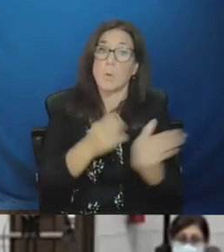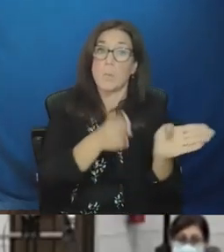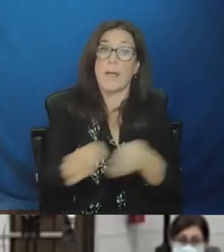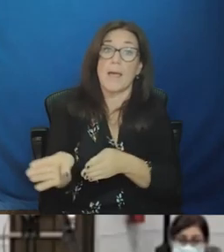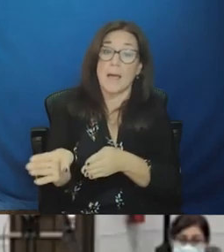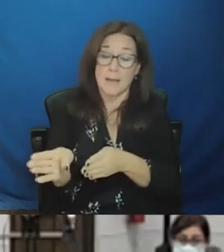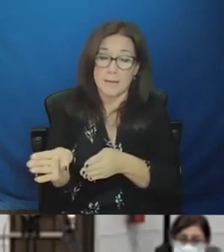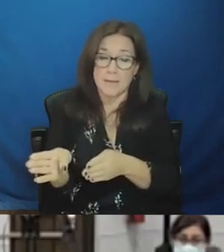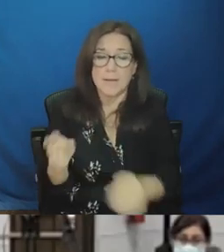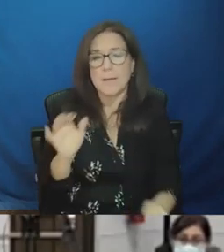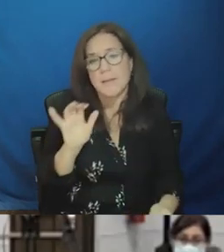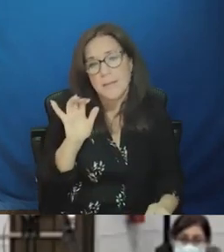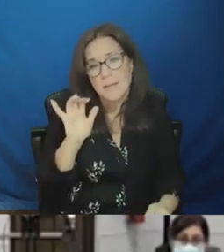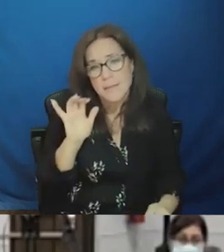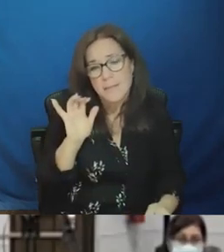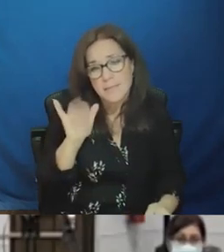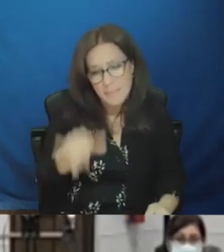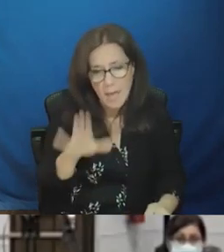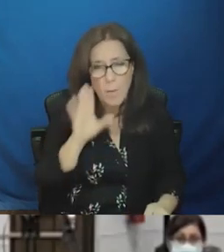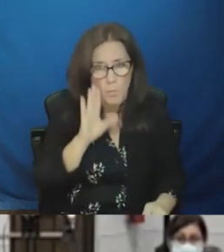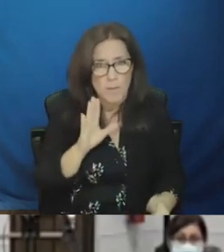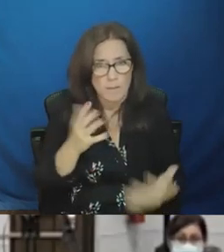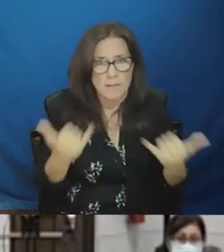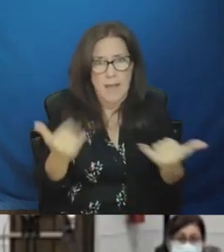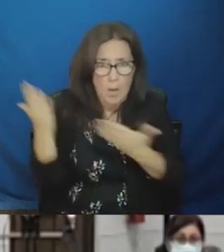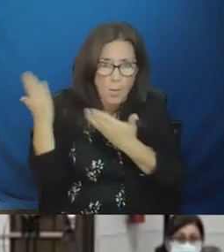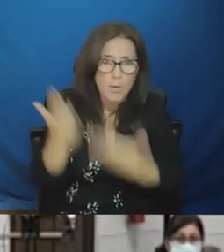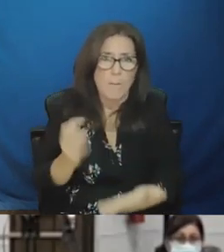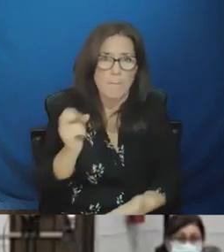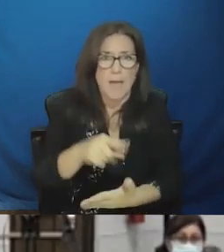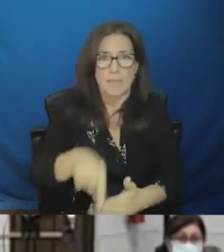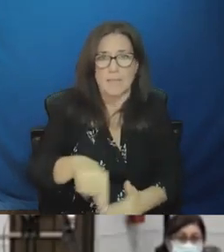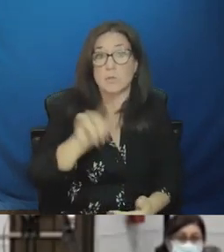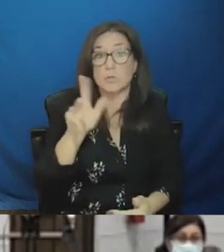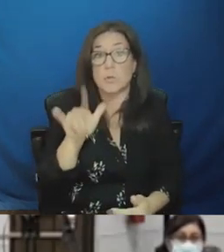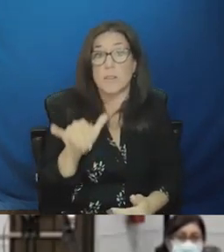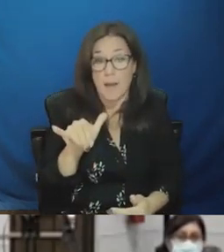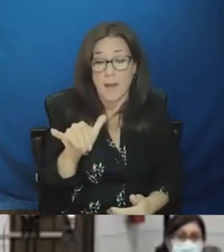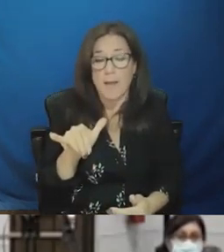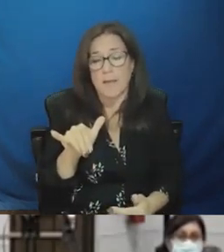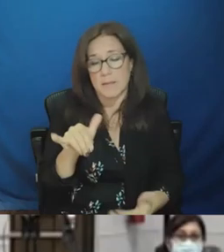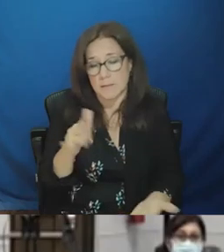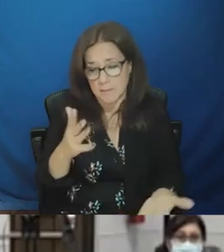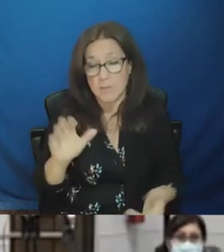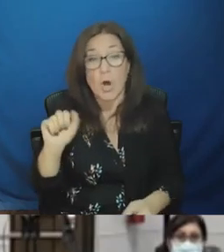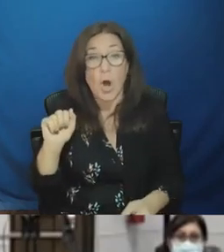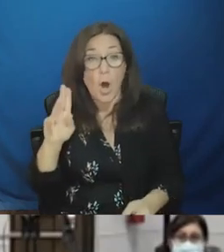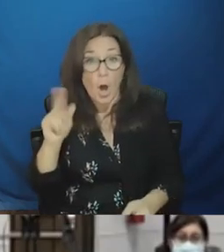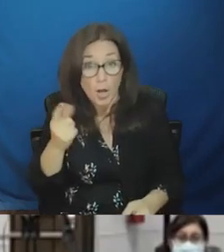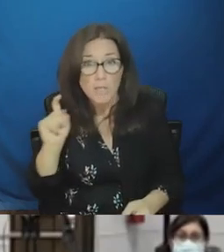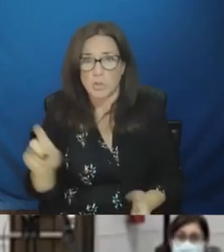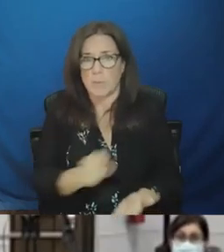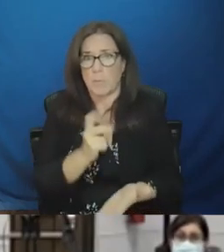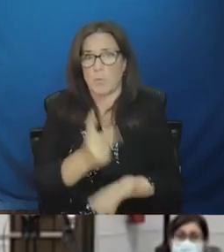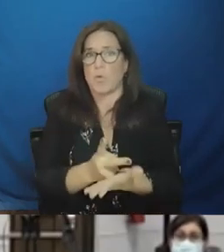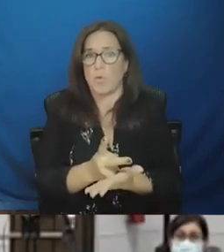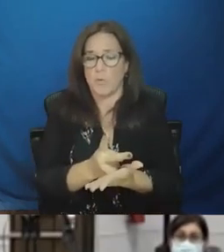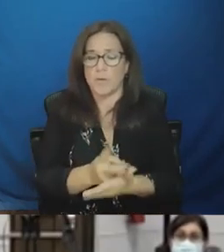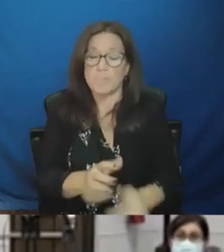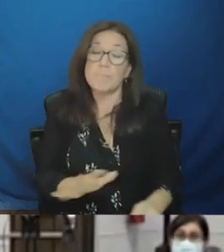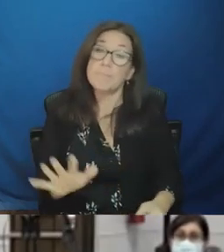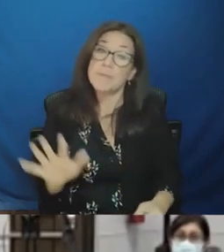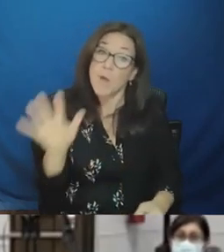la raíz del problema y vamos a regresar con ustedes y eso va a regresar a